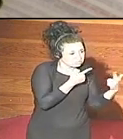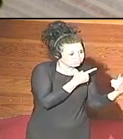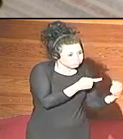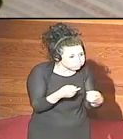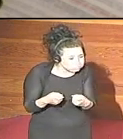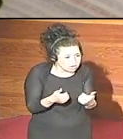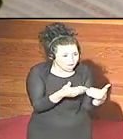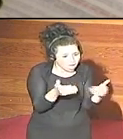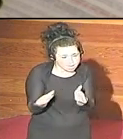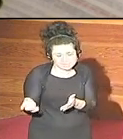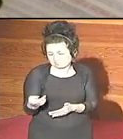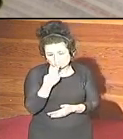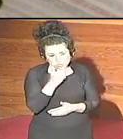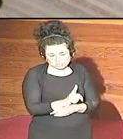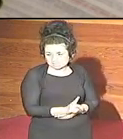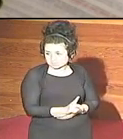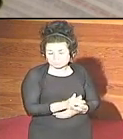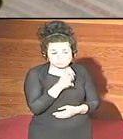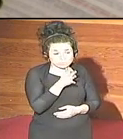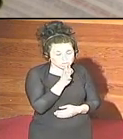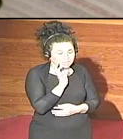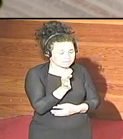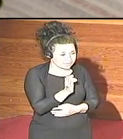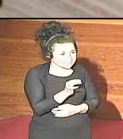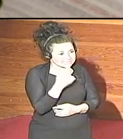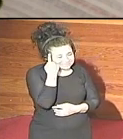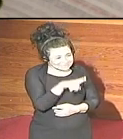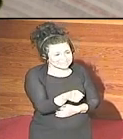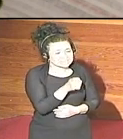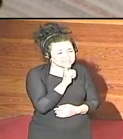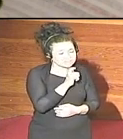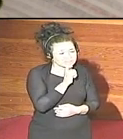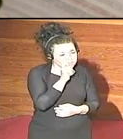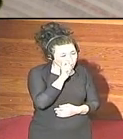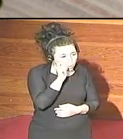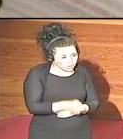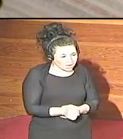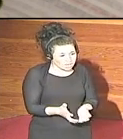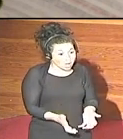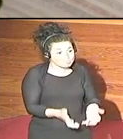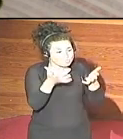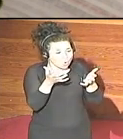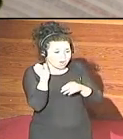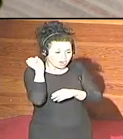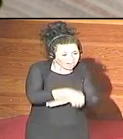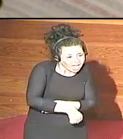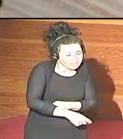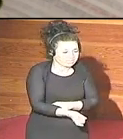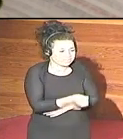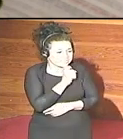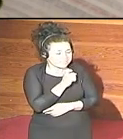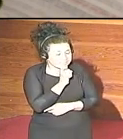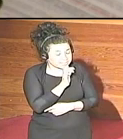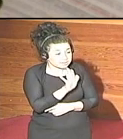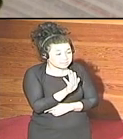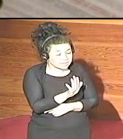el hecho es que ya sé que es muy difícil que Ucrania gane, pero el hecho de que